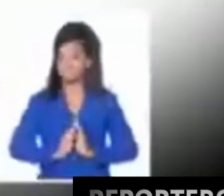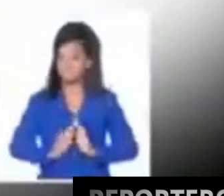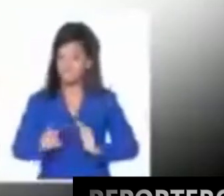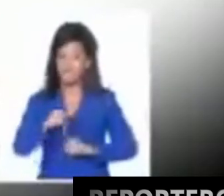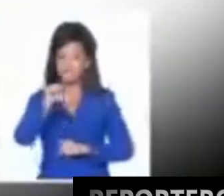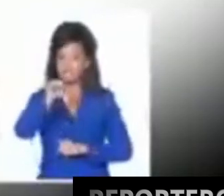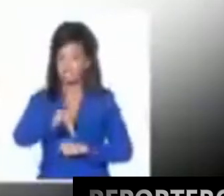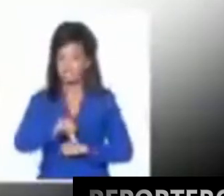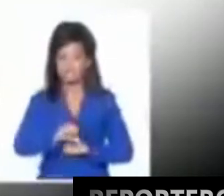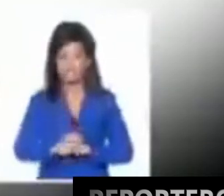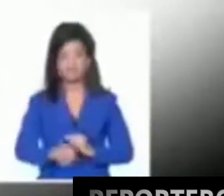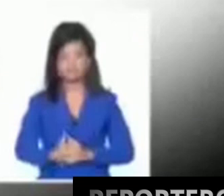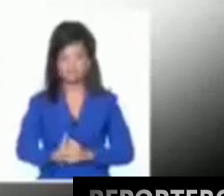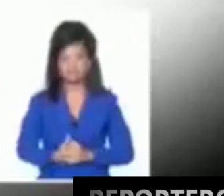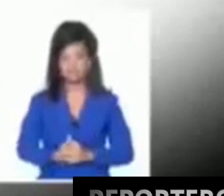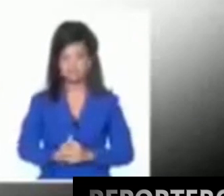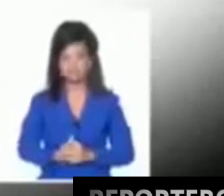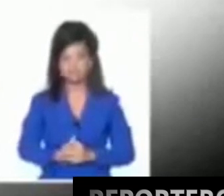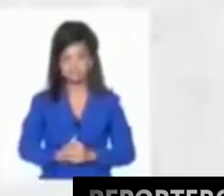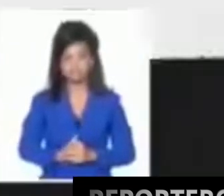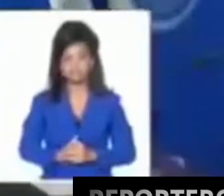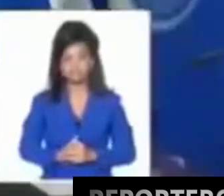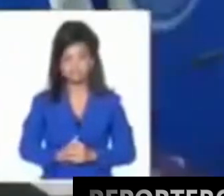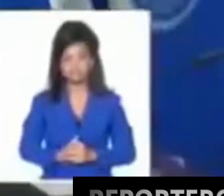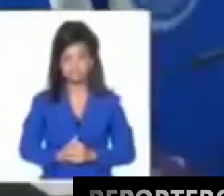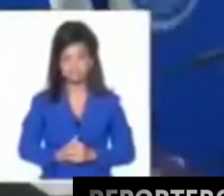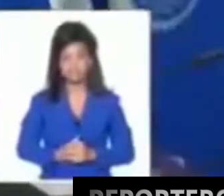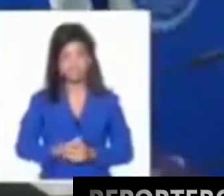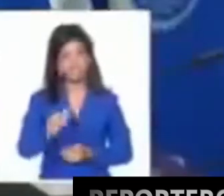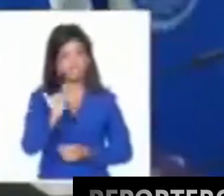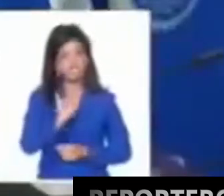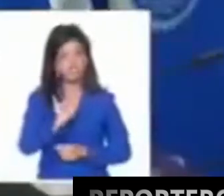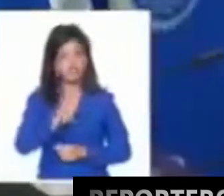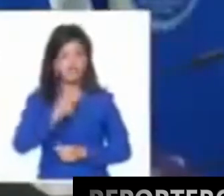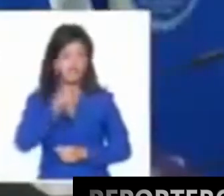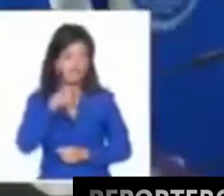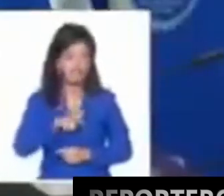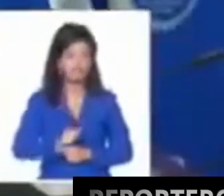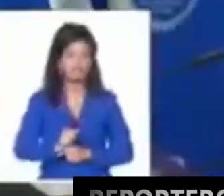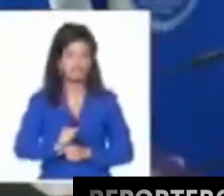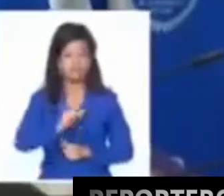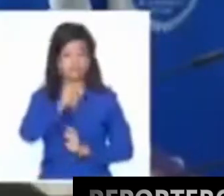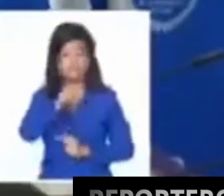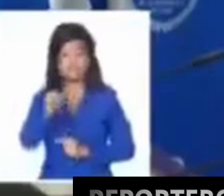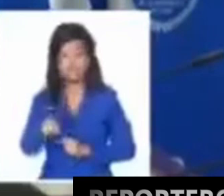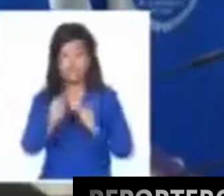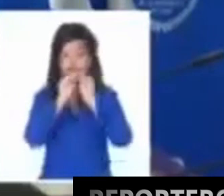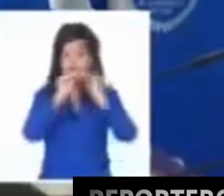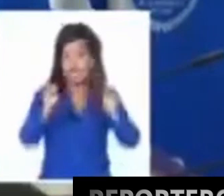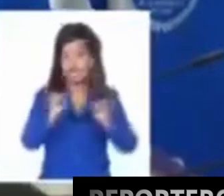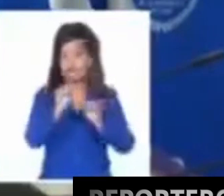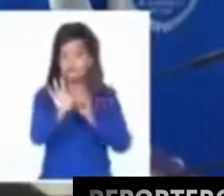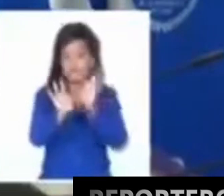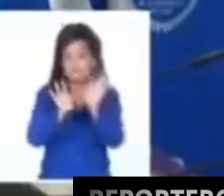de mercenarismo, como también lo integra cualquier acto tendente a organizar, a convocar, a asegurar.